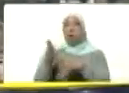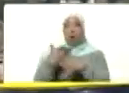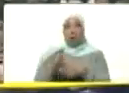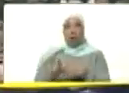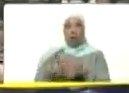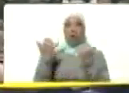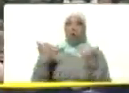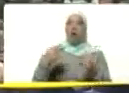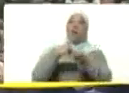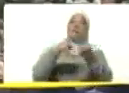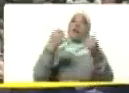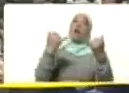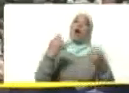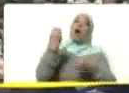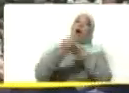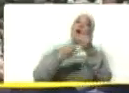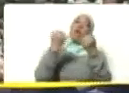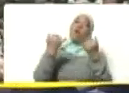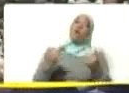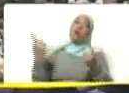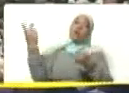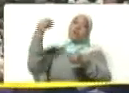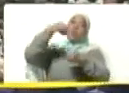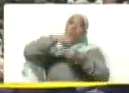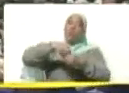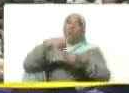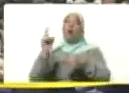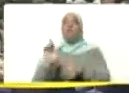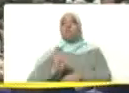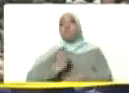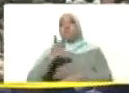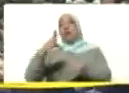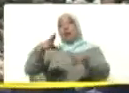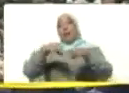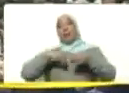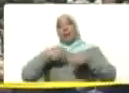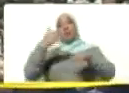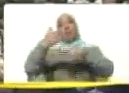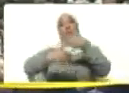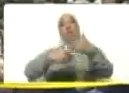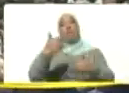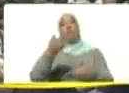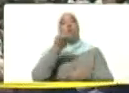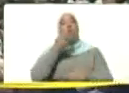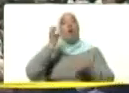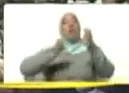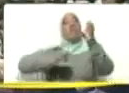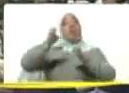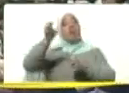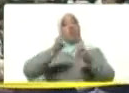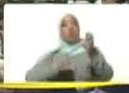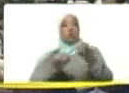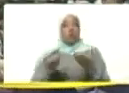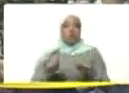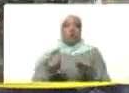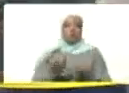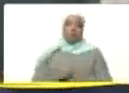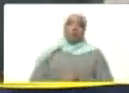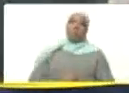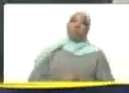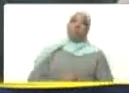one may compromise by taking one step back uno puede aceptar dar un paso atrás in order to make two forward